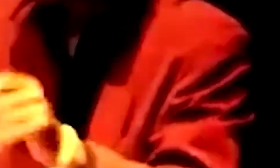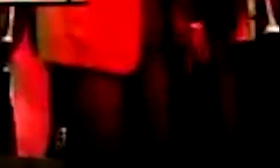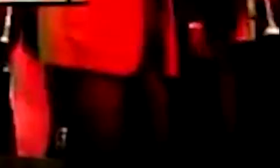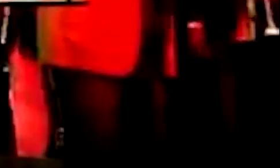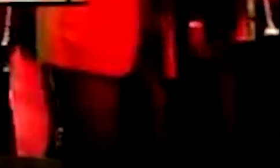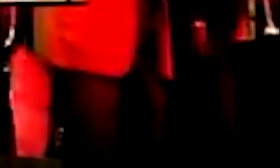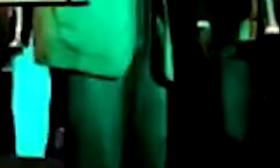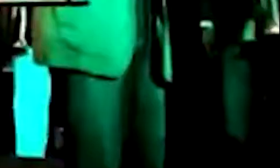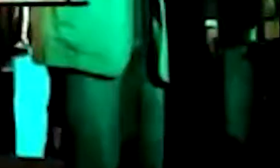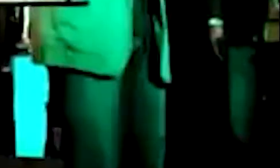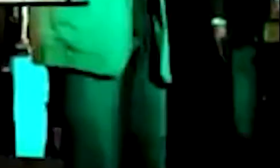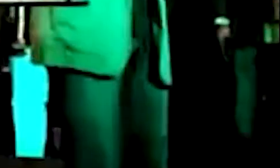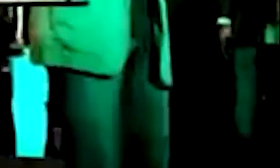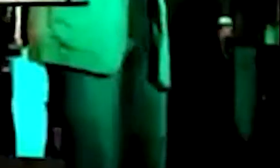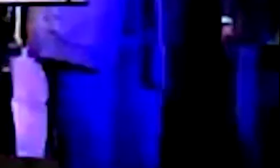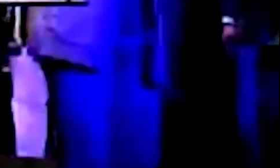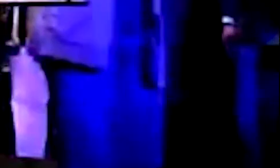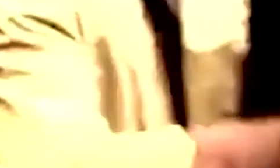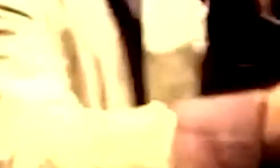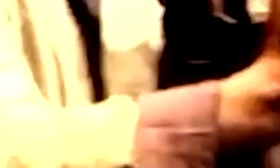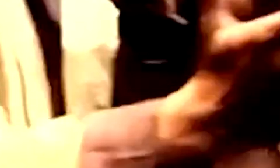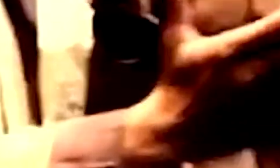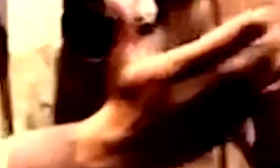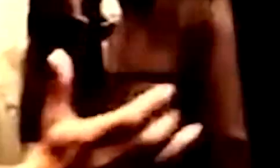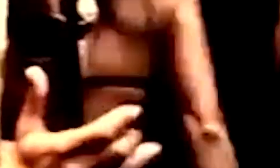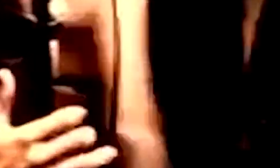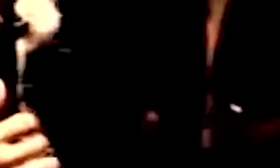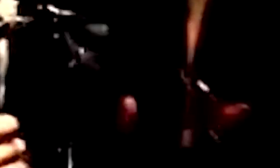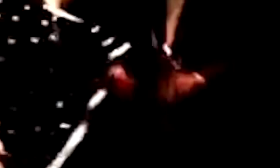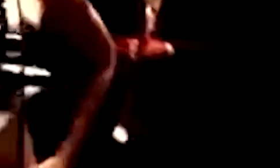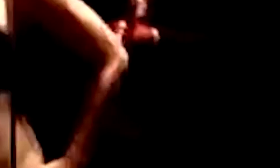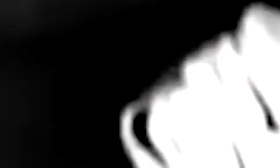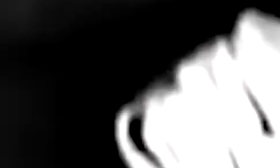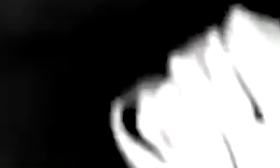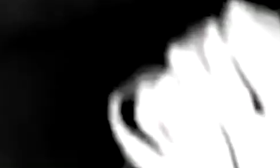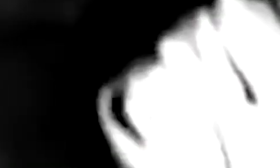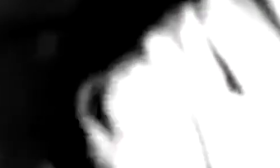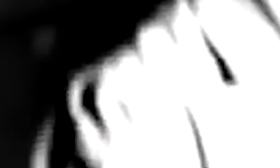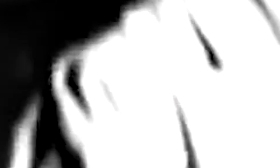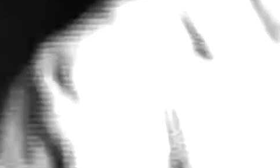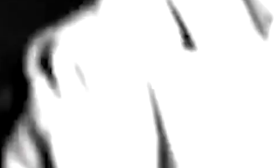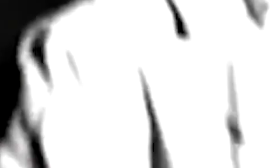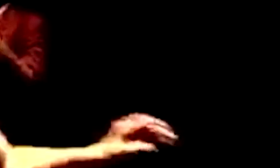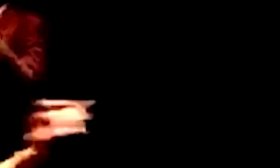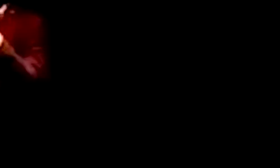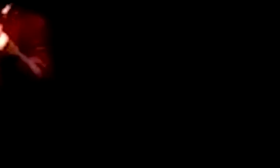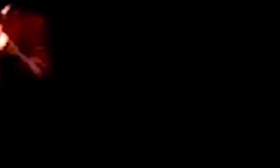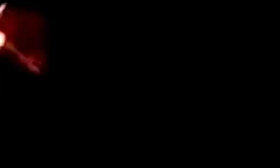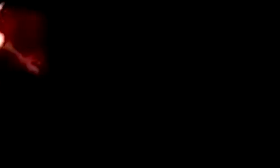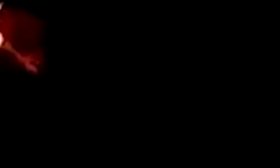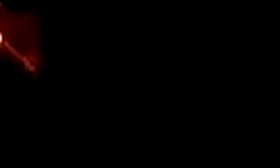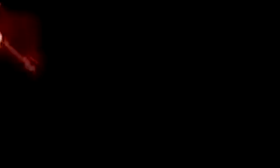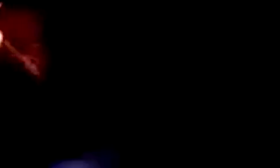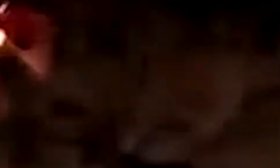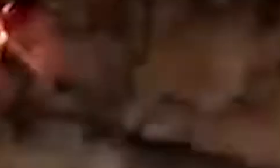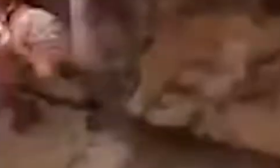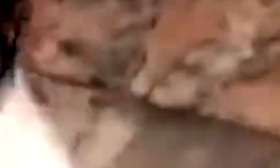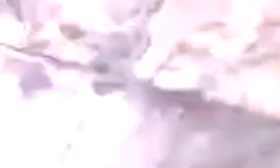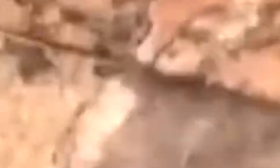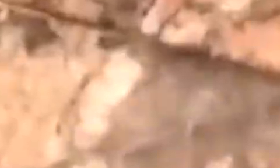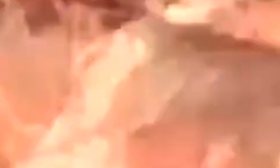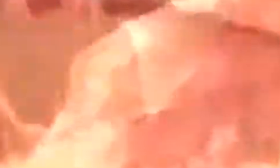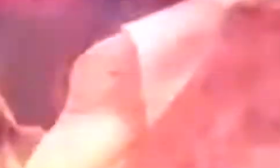Cruz, La Cachamba, donde se desprende éxitos como Si nos quedara poco tiempo. Que si nos quedara